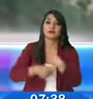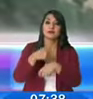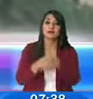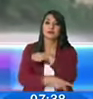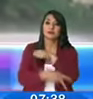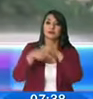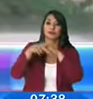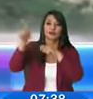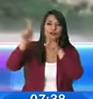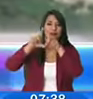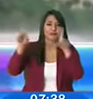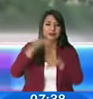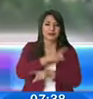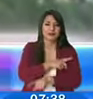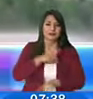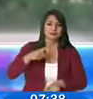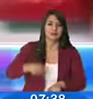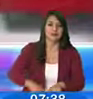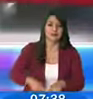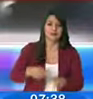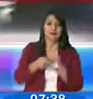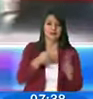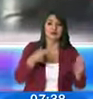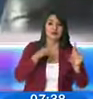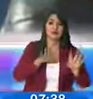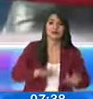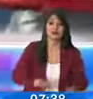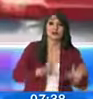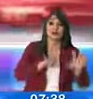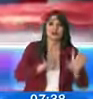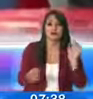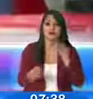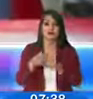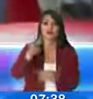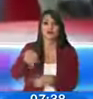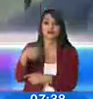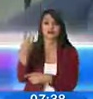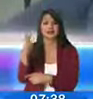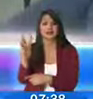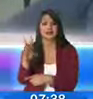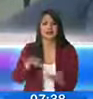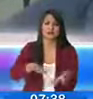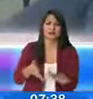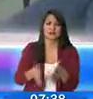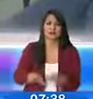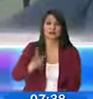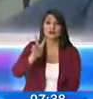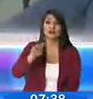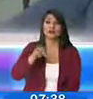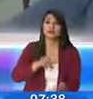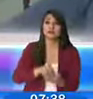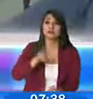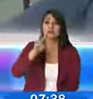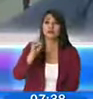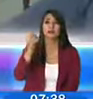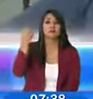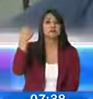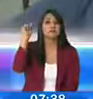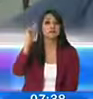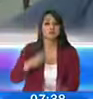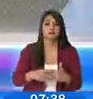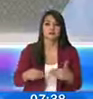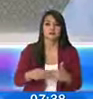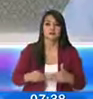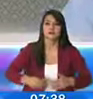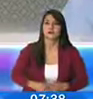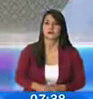con Petrochina desde el 2009 hasta el 2016 sería de al menos 2.200 millones de